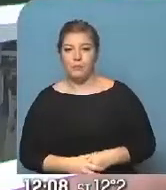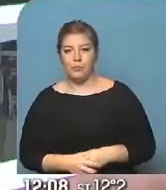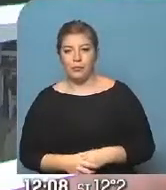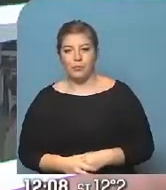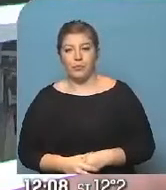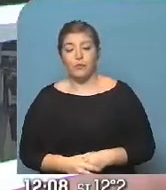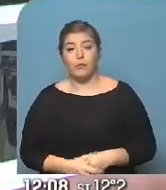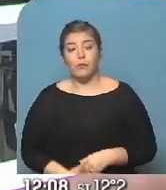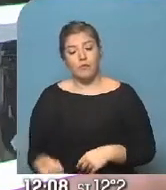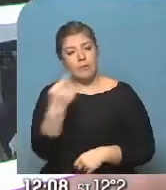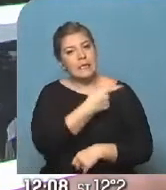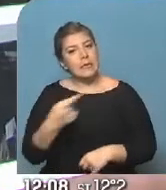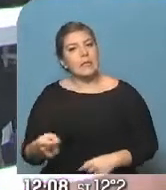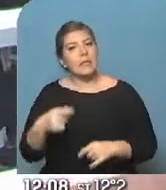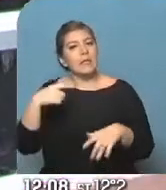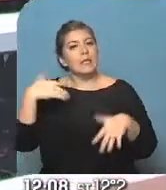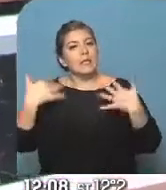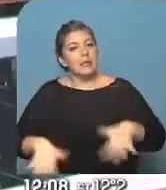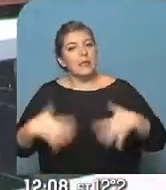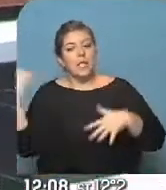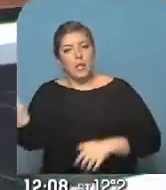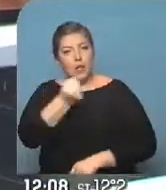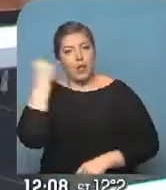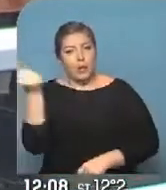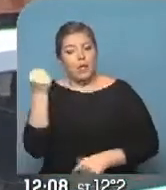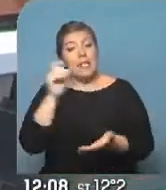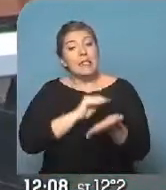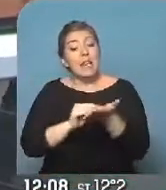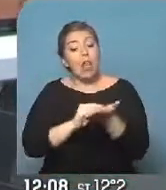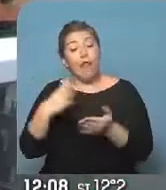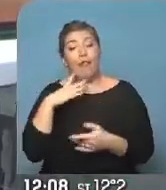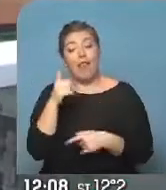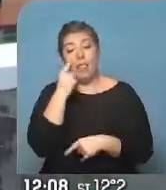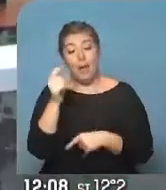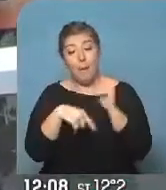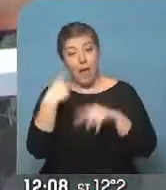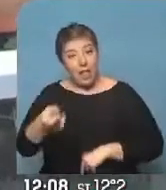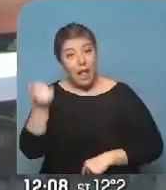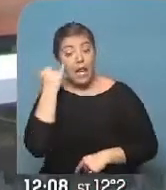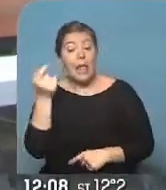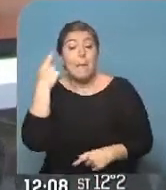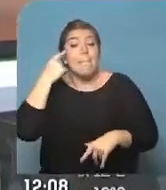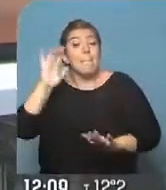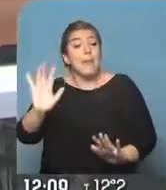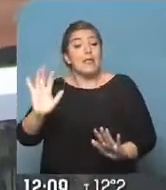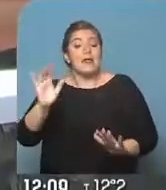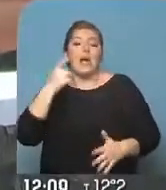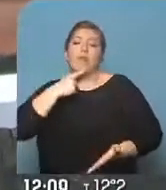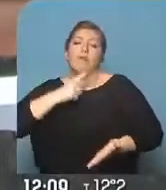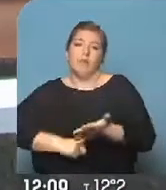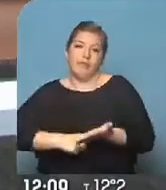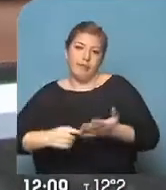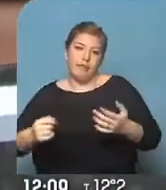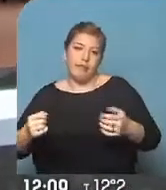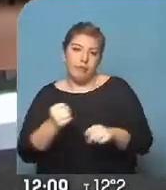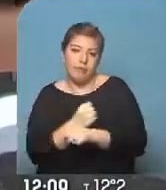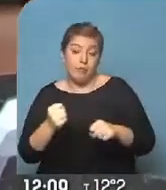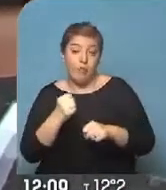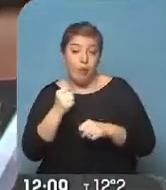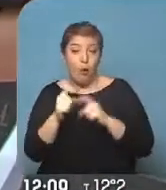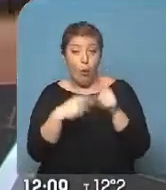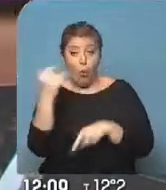A ver, es una semana clave en el Senado, porque todavía queda la audiencia de mañana y se cree que va a salir el dictamen el próximo jueves,